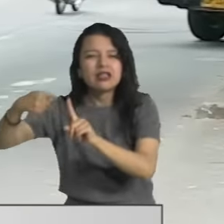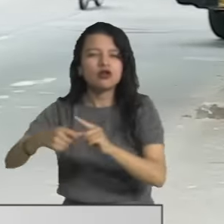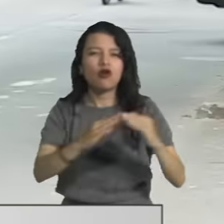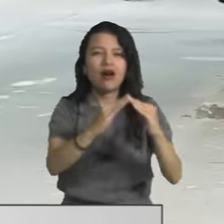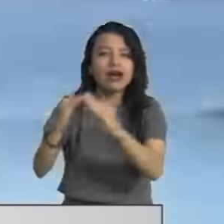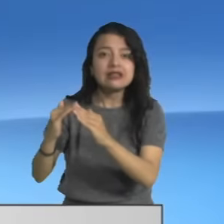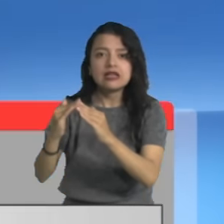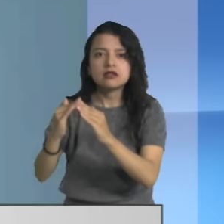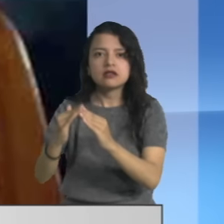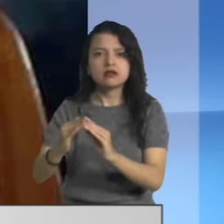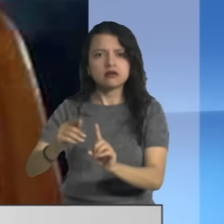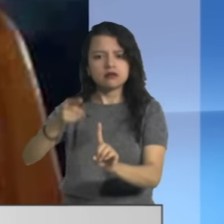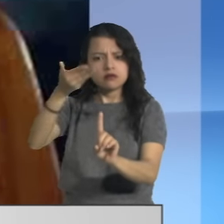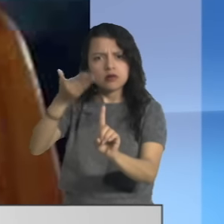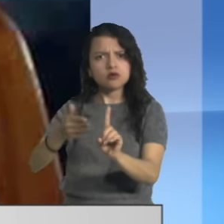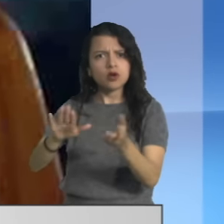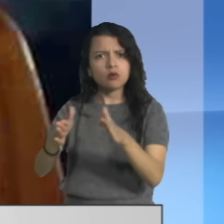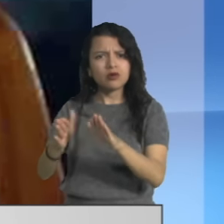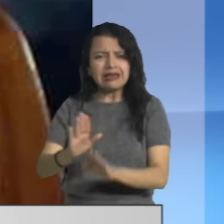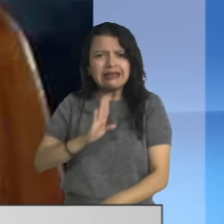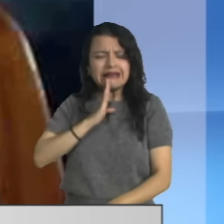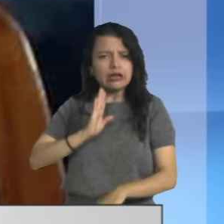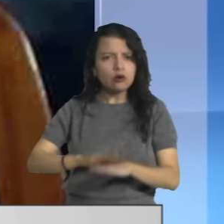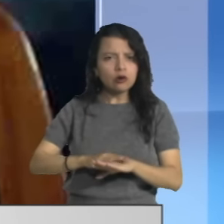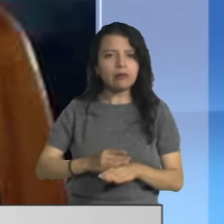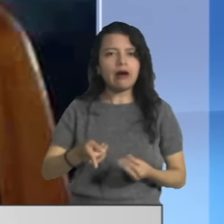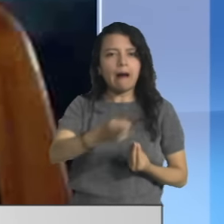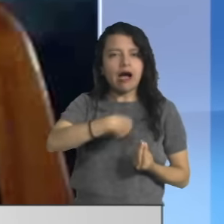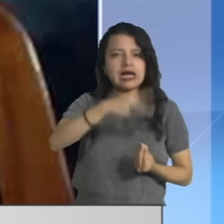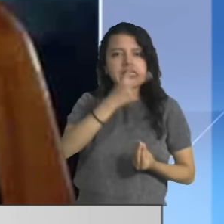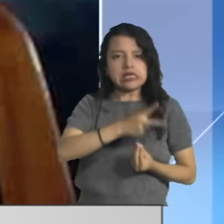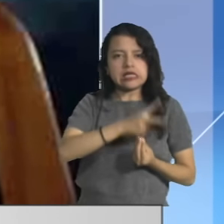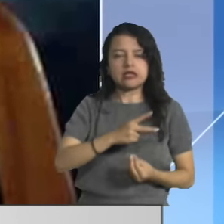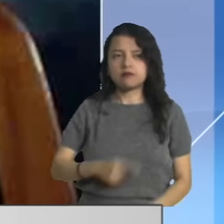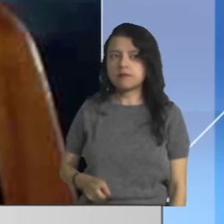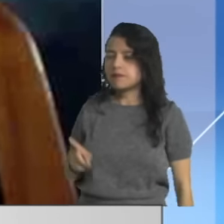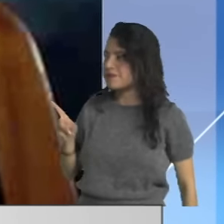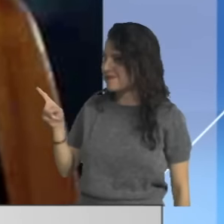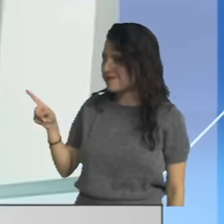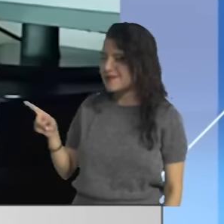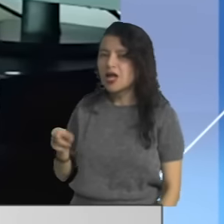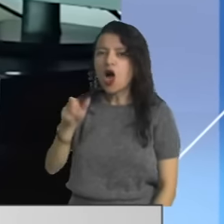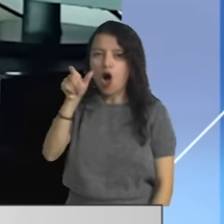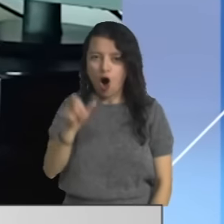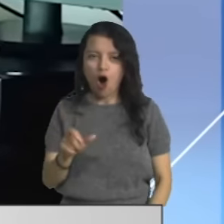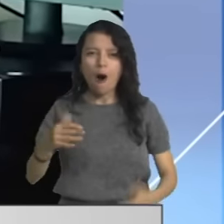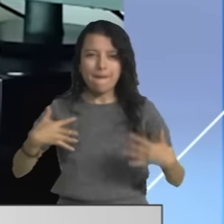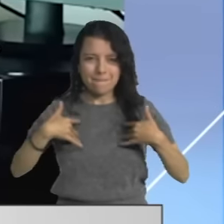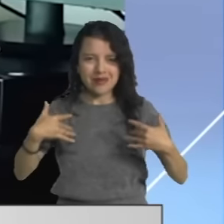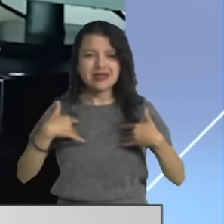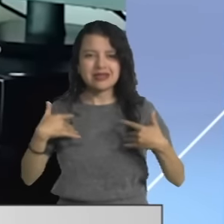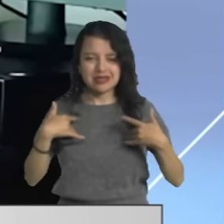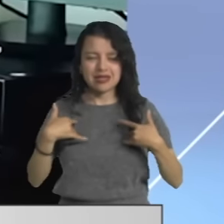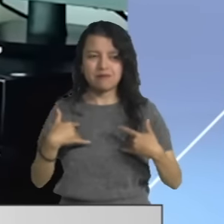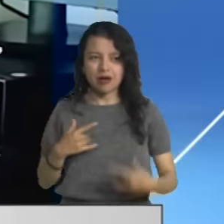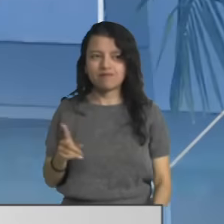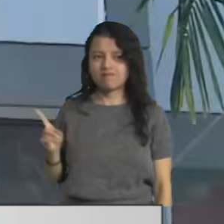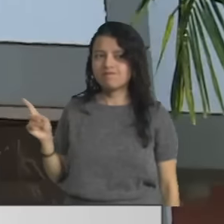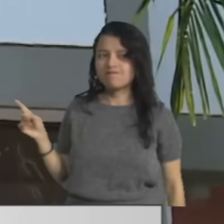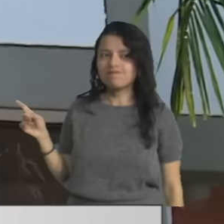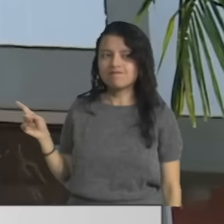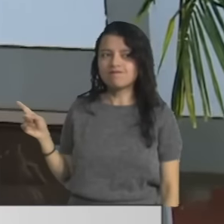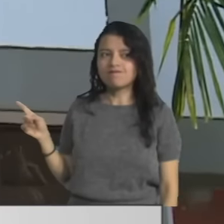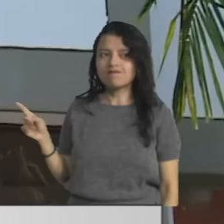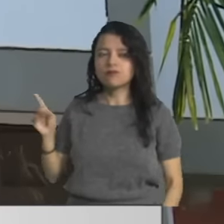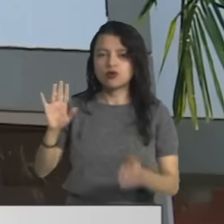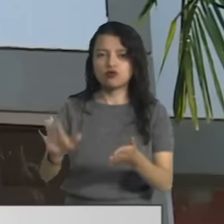hecho. Como Javier Soto Velasco, fue identificado el reconocido empresario tulueño, víctima de un atentado sicarial que